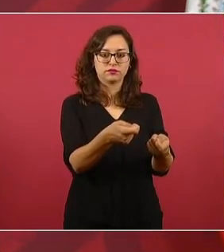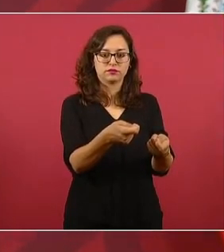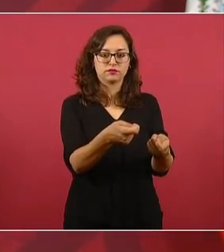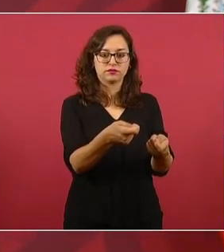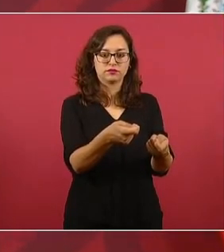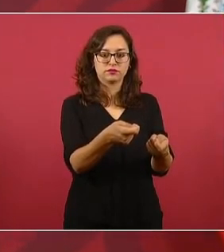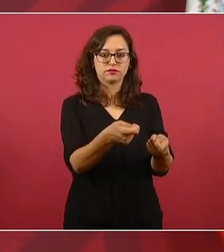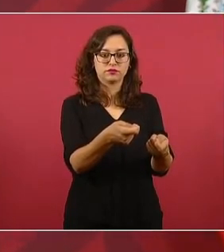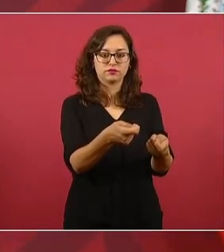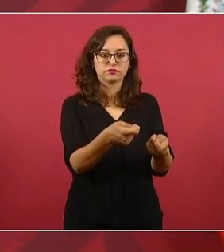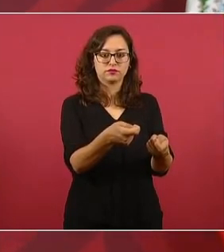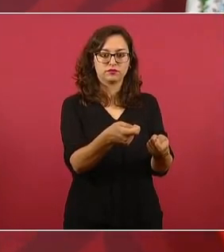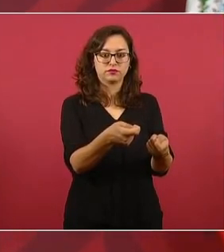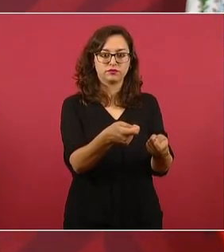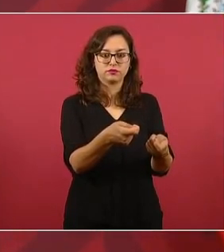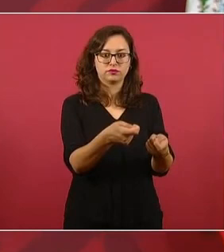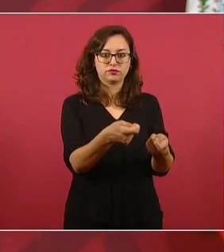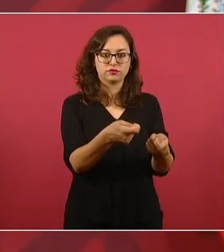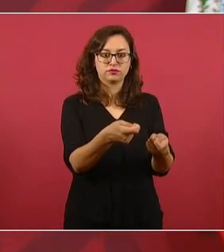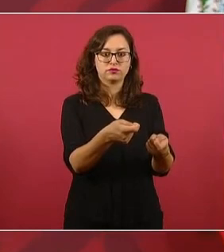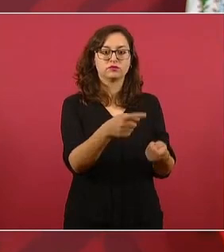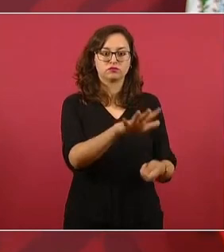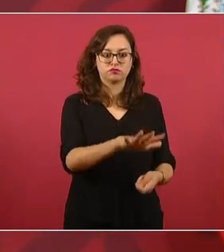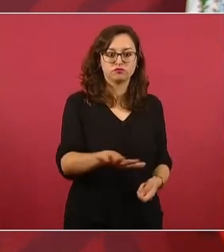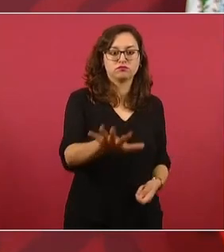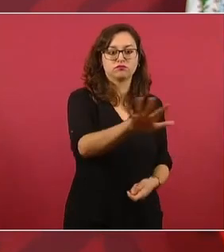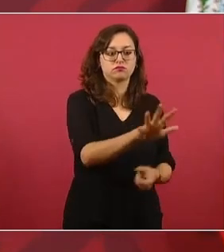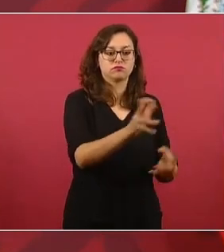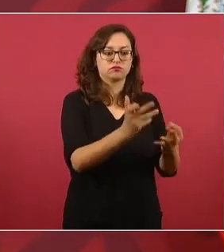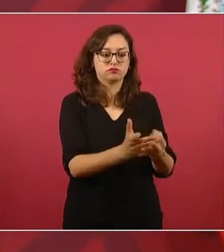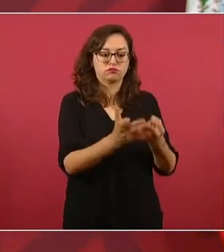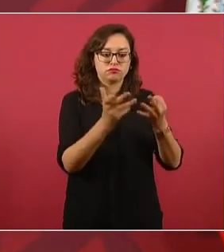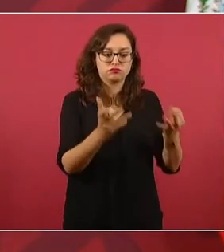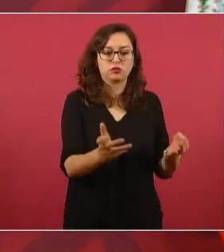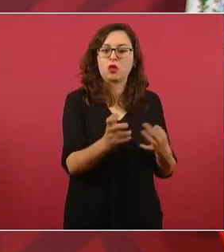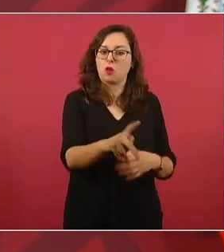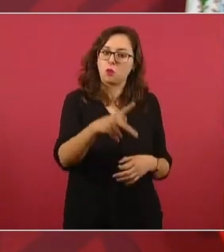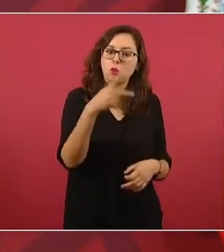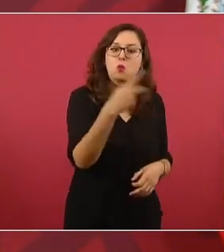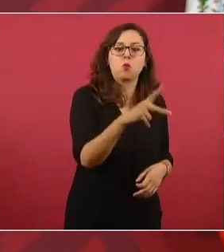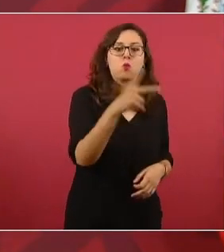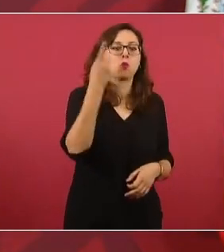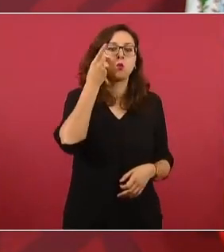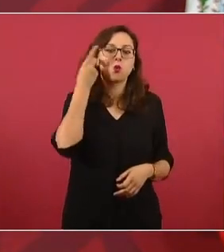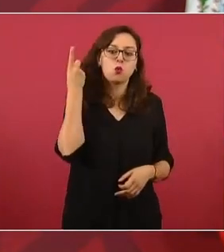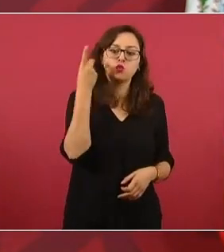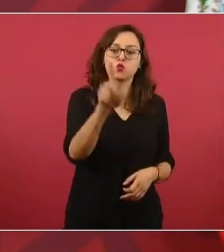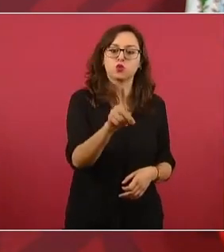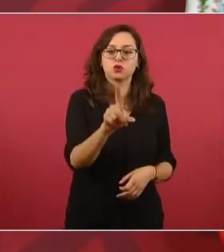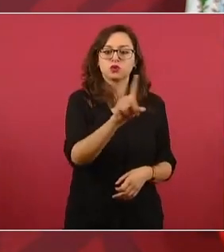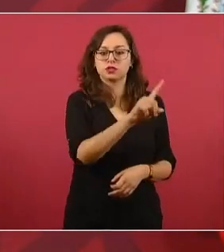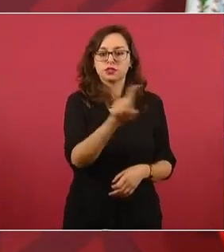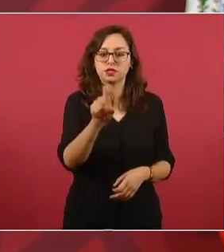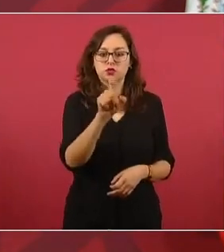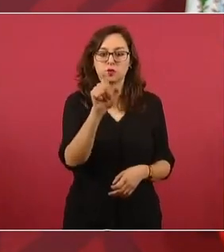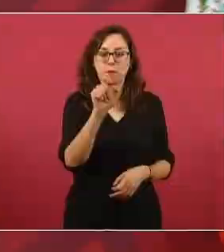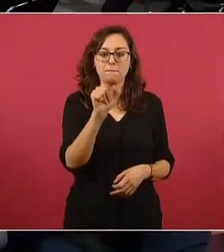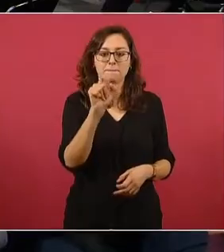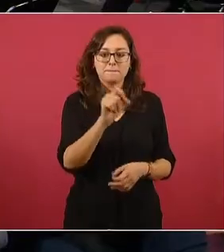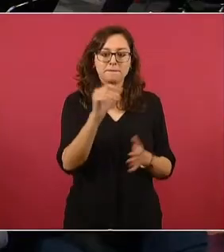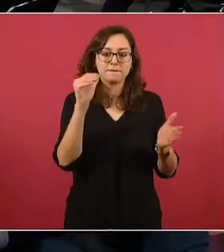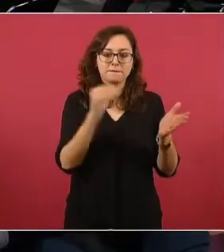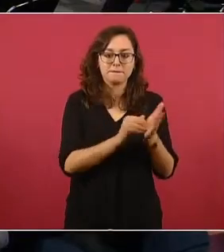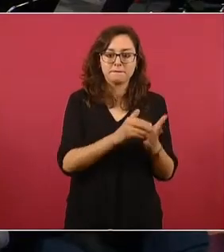el uso, dominio, propiedad de 120,000